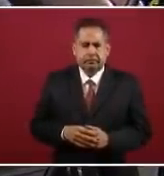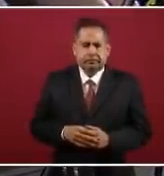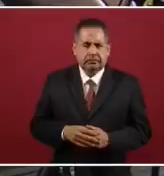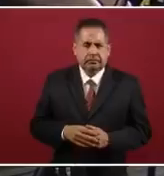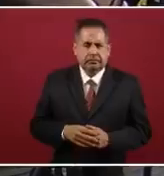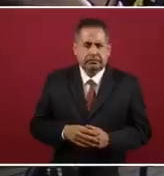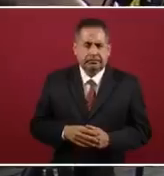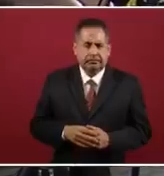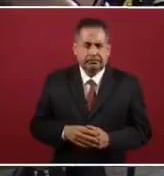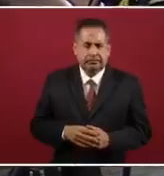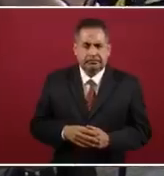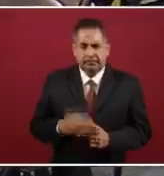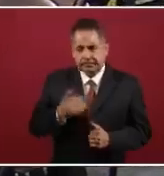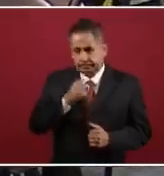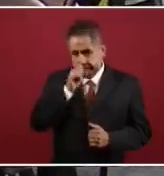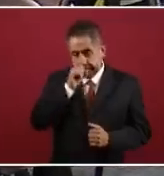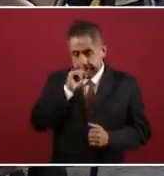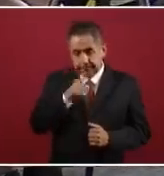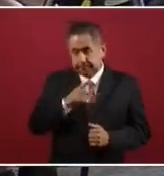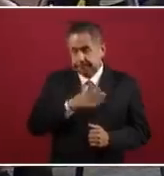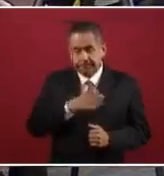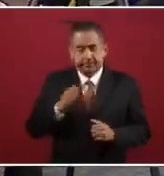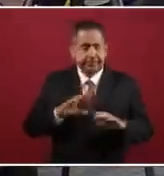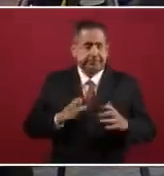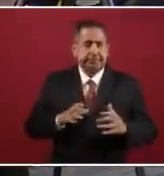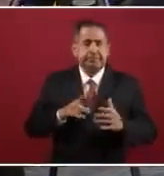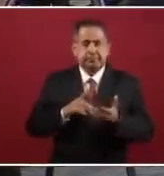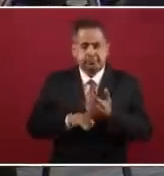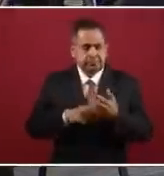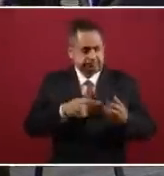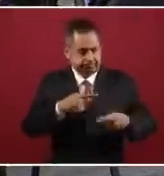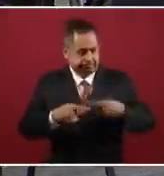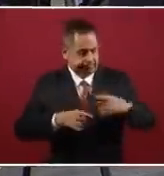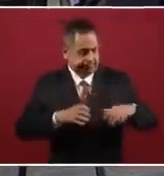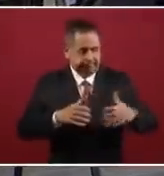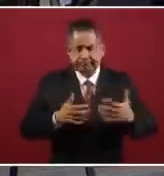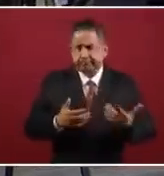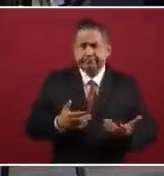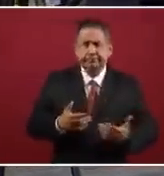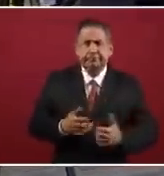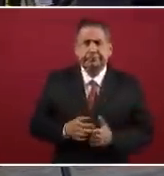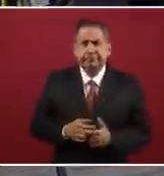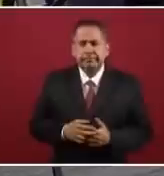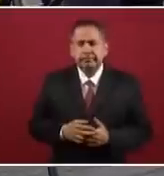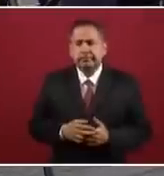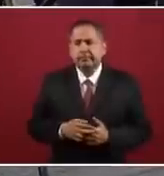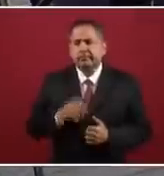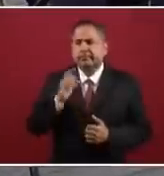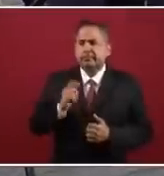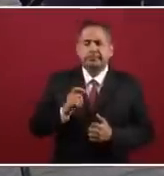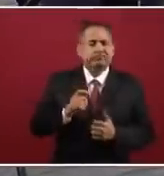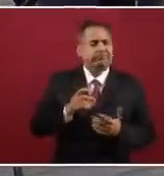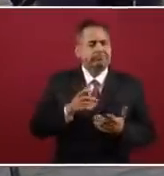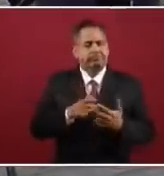Y qué bueno que se hacen los cuestionamientos, que viva la